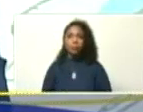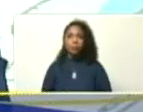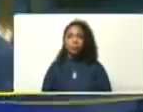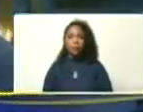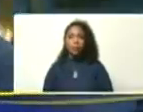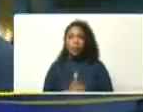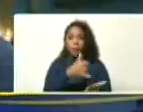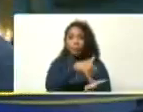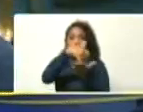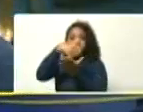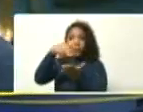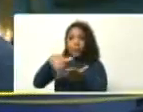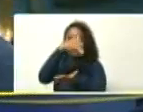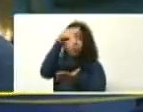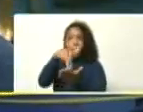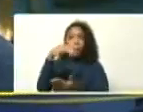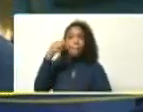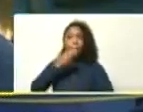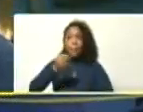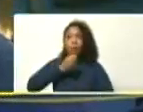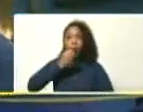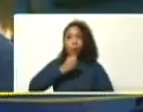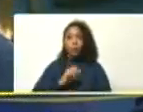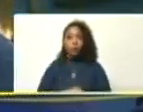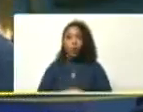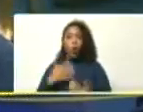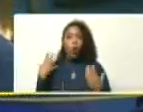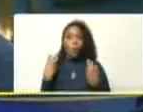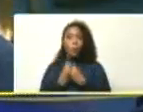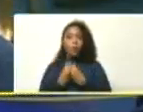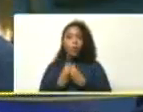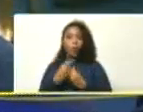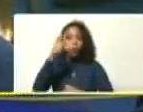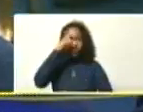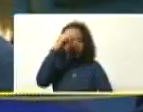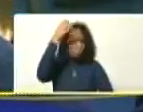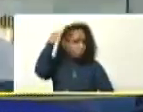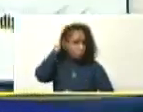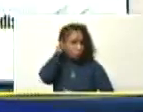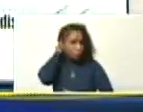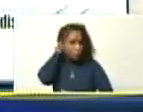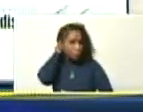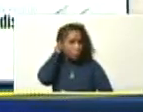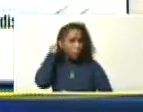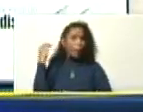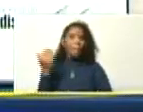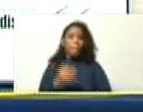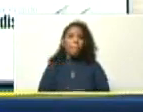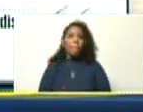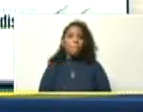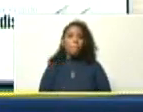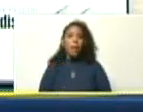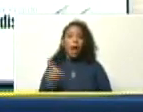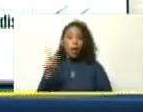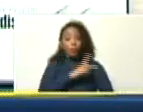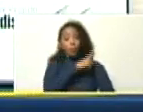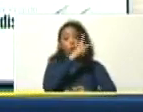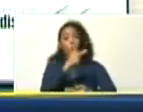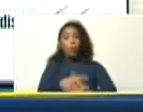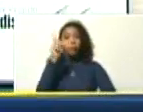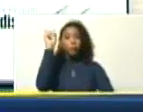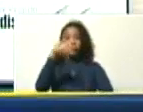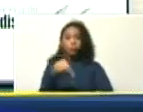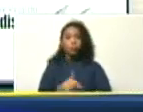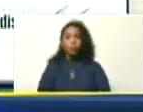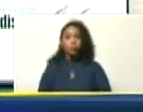Premio Nacional de Periodismo. Compañero Alfred Nazaret Ñañez, poeta también.